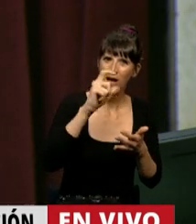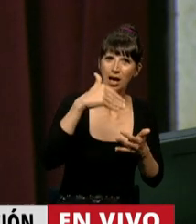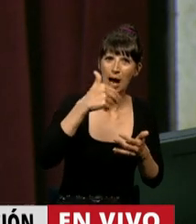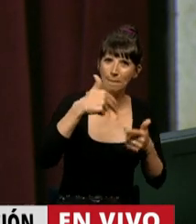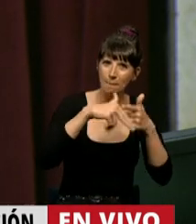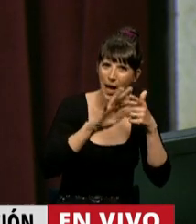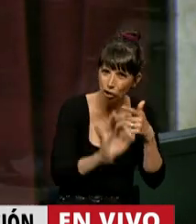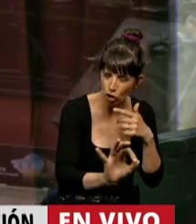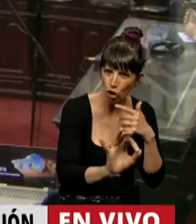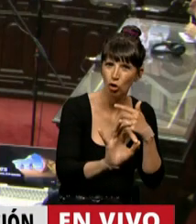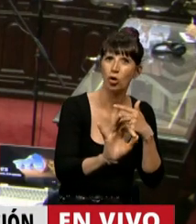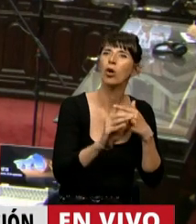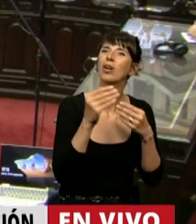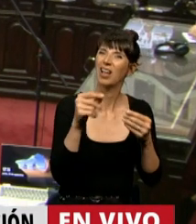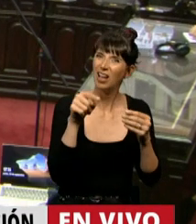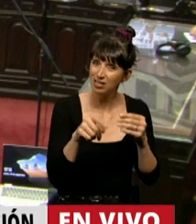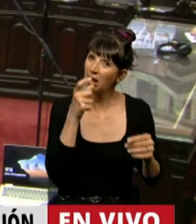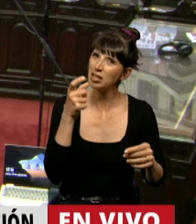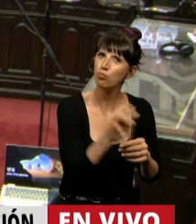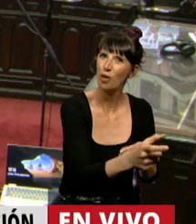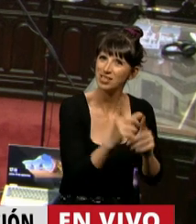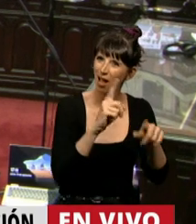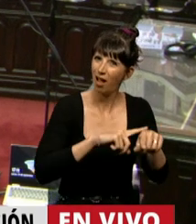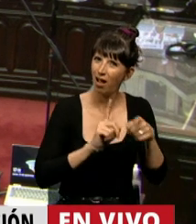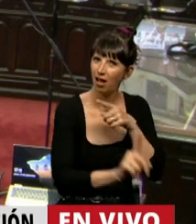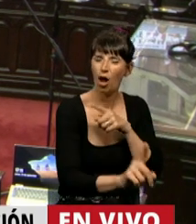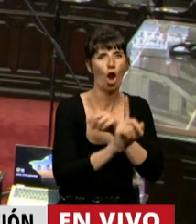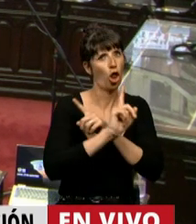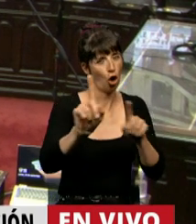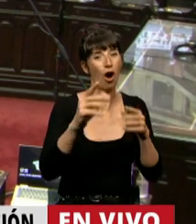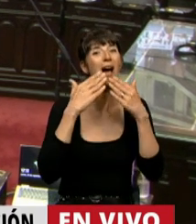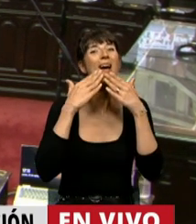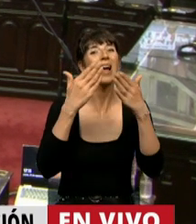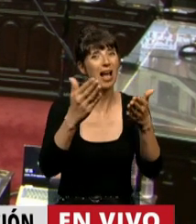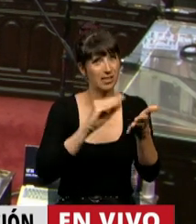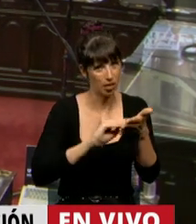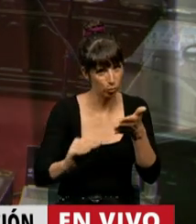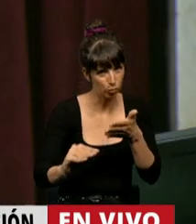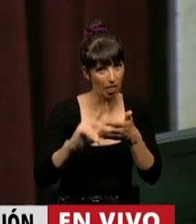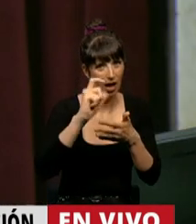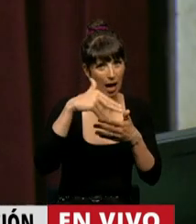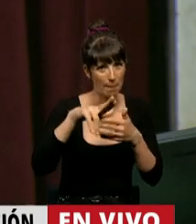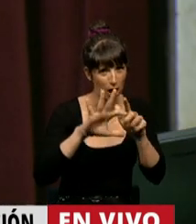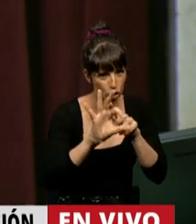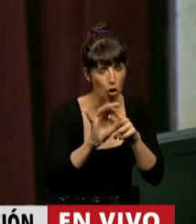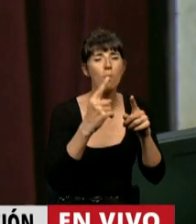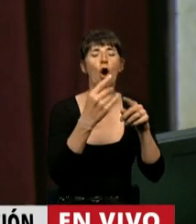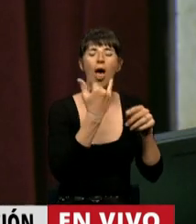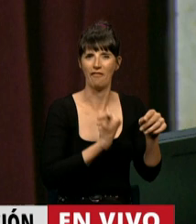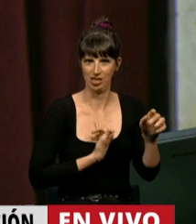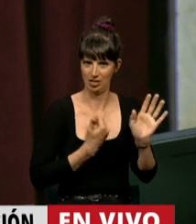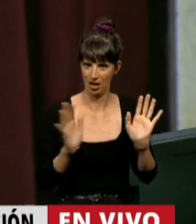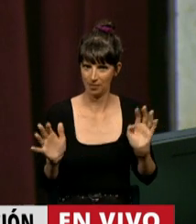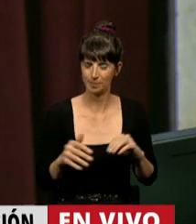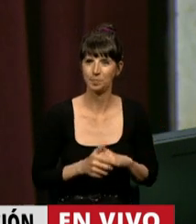respecto de que no está responder las cues de privilegio Le agradezco diputada el recordatorio ahora le